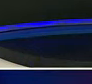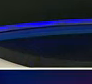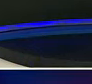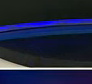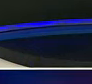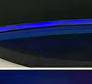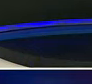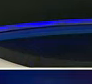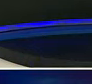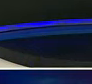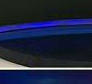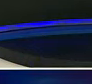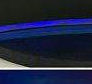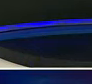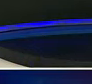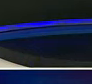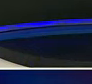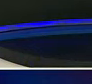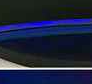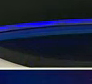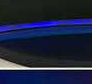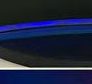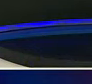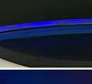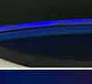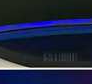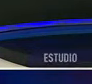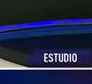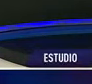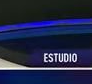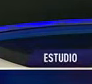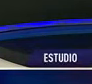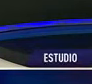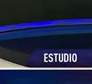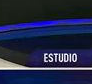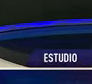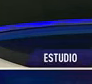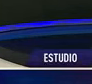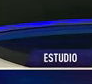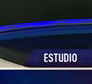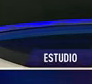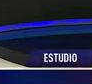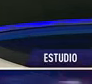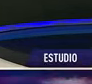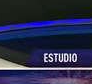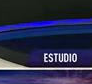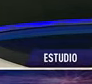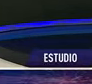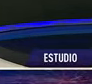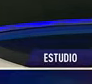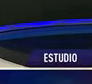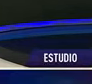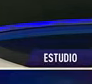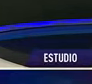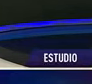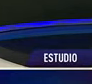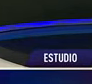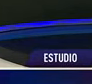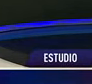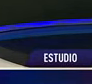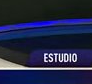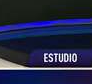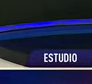emblemática contarles ahora que también la plaza de San Francisco ahí precisamente una iglesia maravillosa